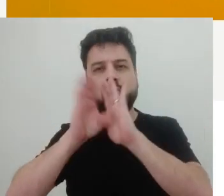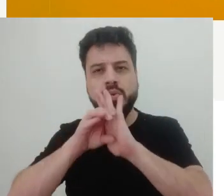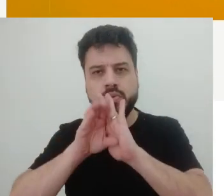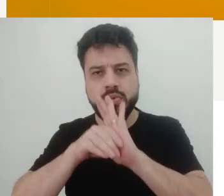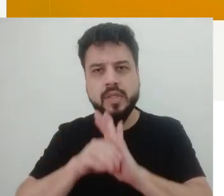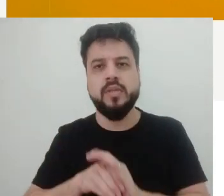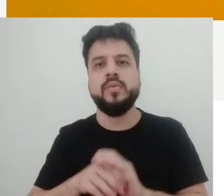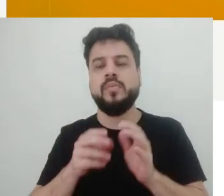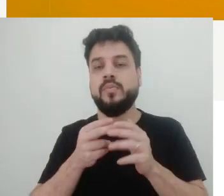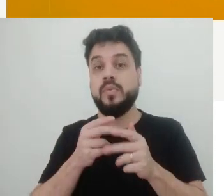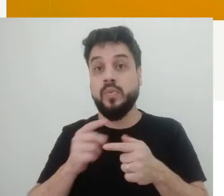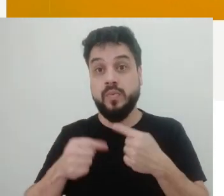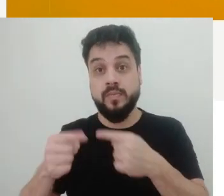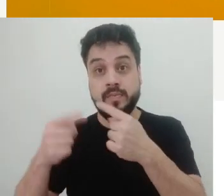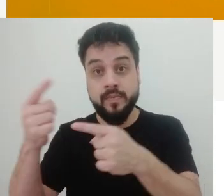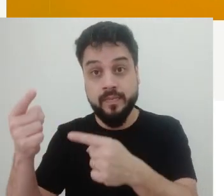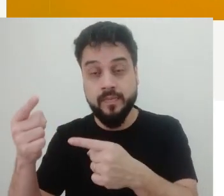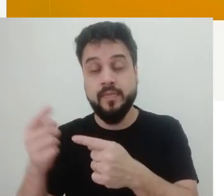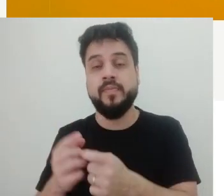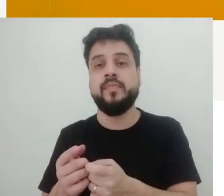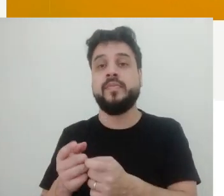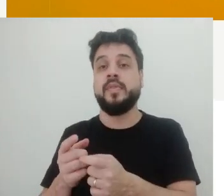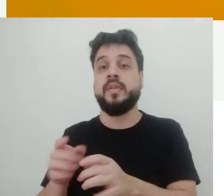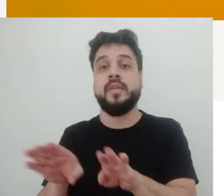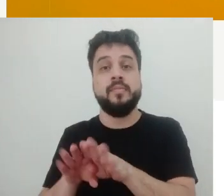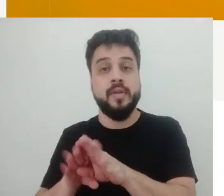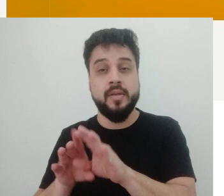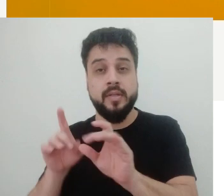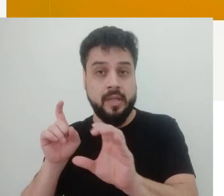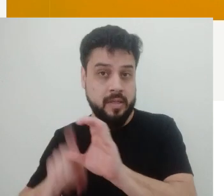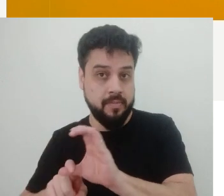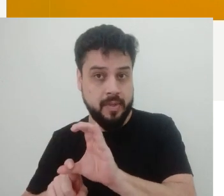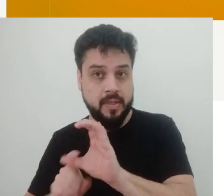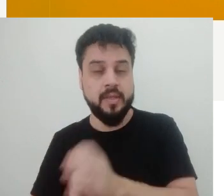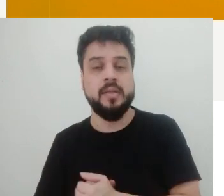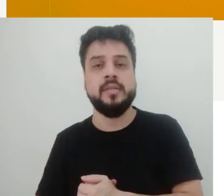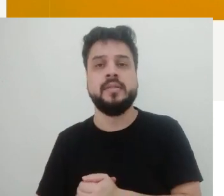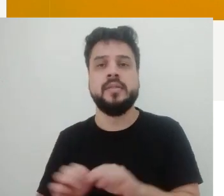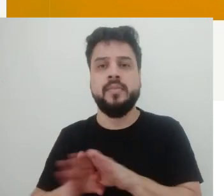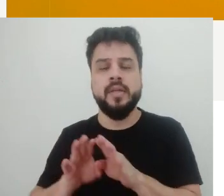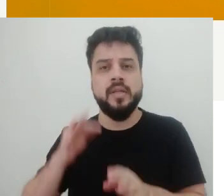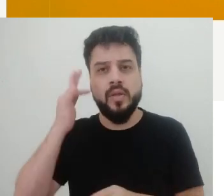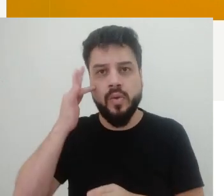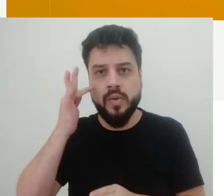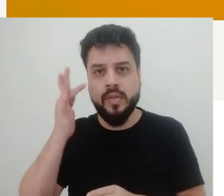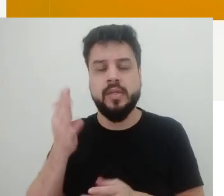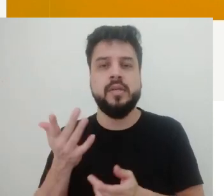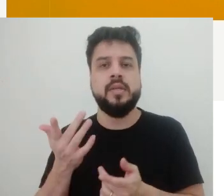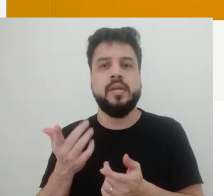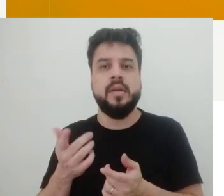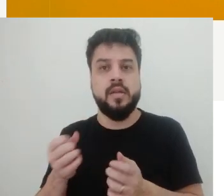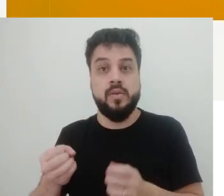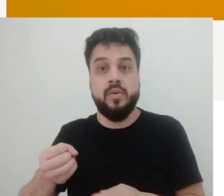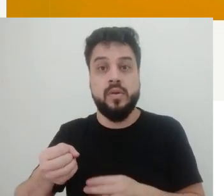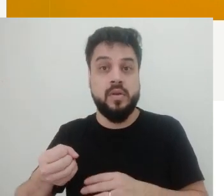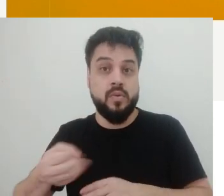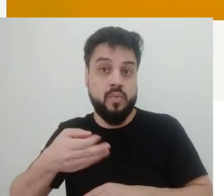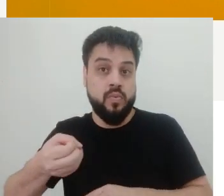mi formación normal. Pero después me encontré que era